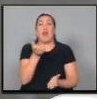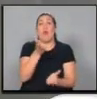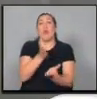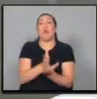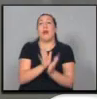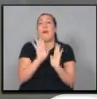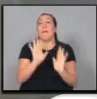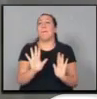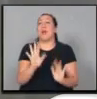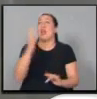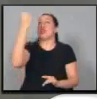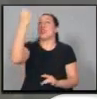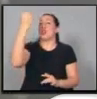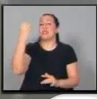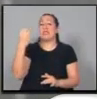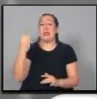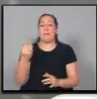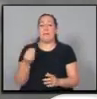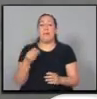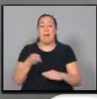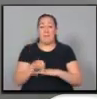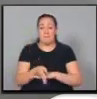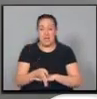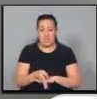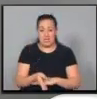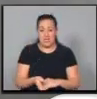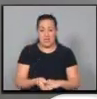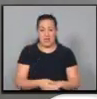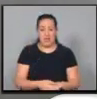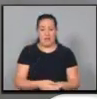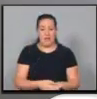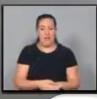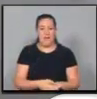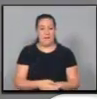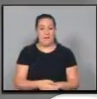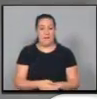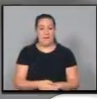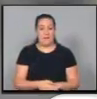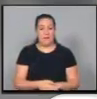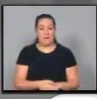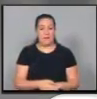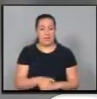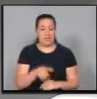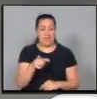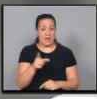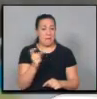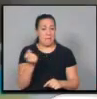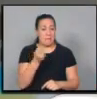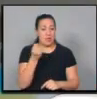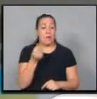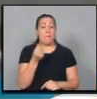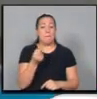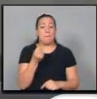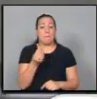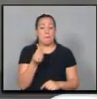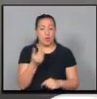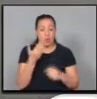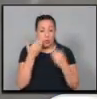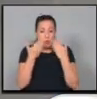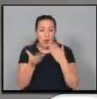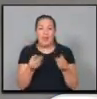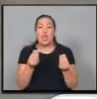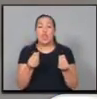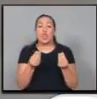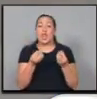esperando que el semáforo las habilite a cruzar, a pasar. Estas imágenes realmente... A comenzar la marcha. Claro, son clave porque dan cuenta justamente dónde comenzó